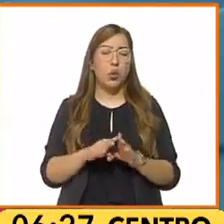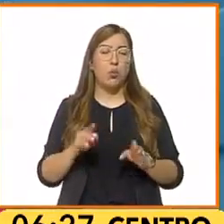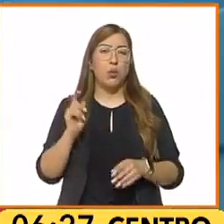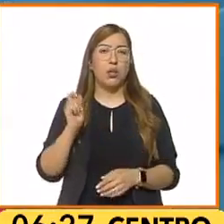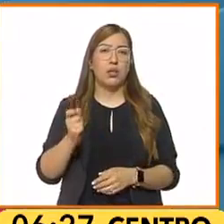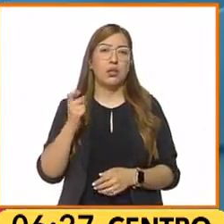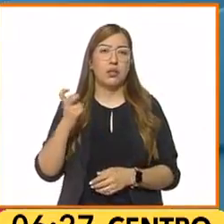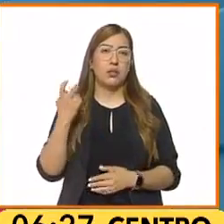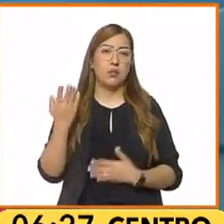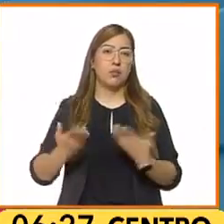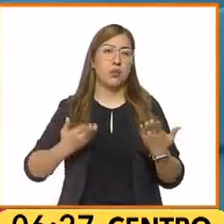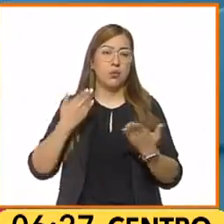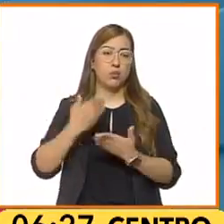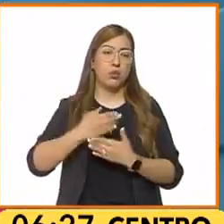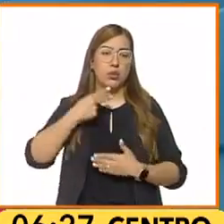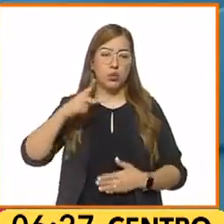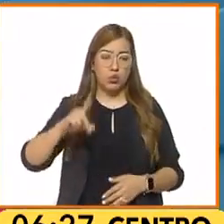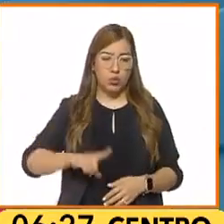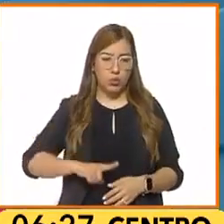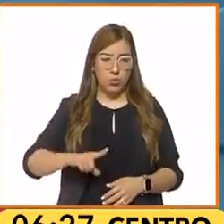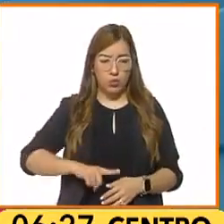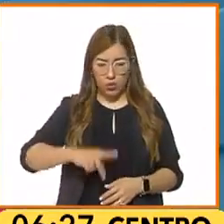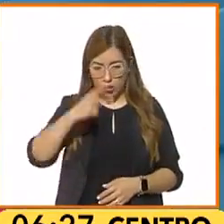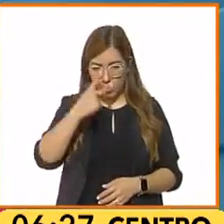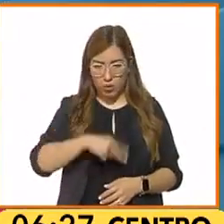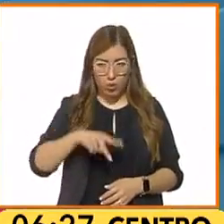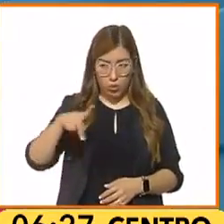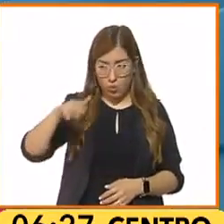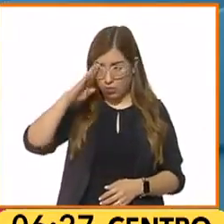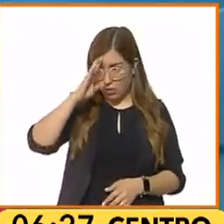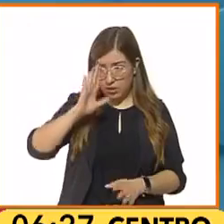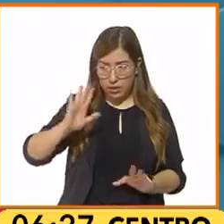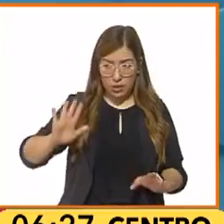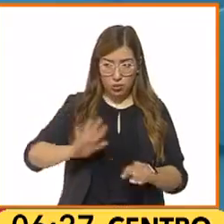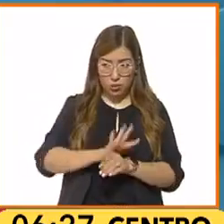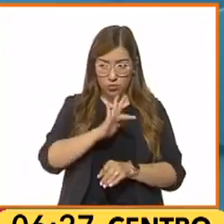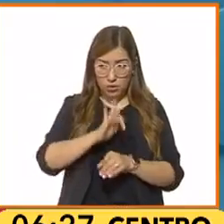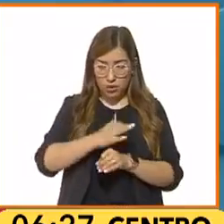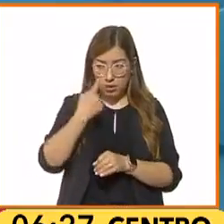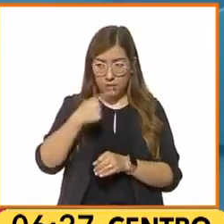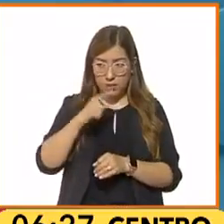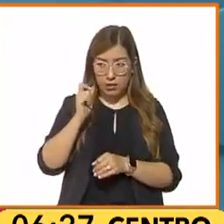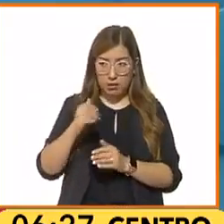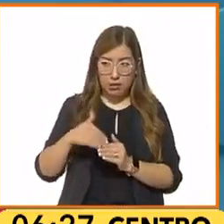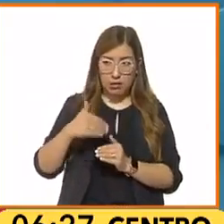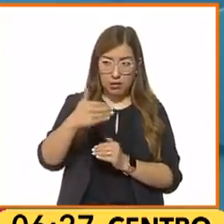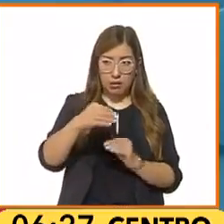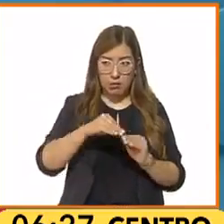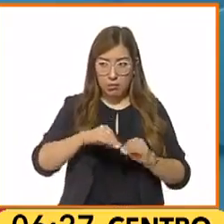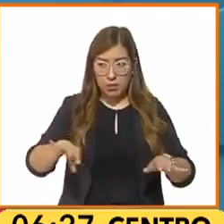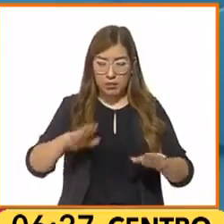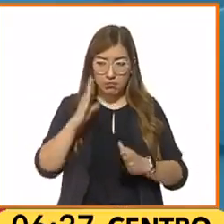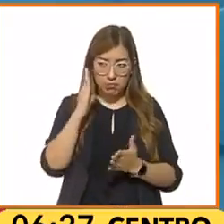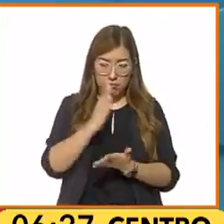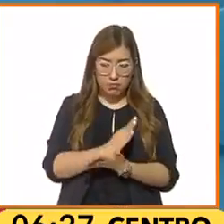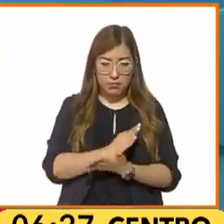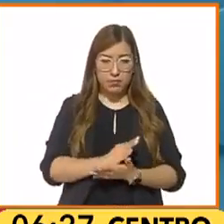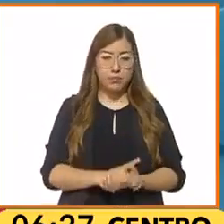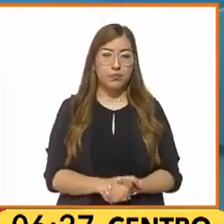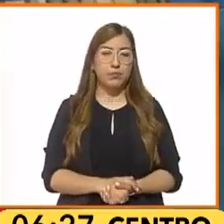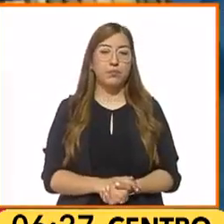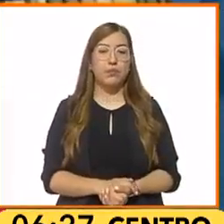parte del gobierno de México, ¿es suficiente? ¿Usted considera que es suficiente para poder evitar estos mensajes? Bueno,